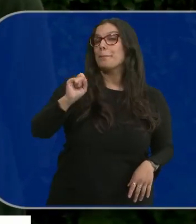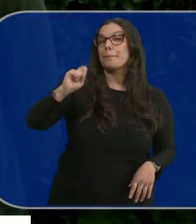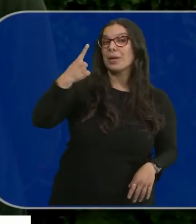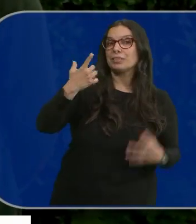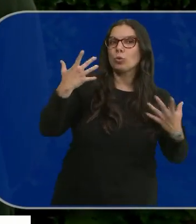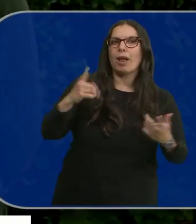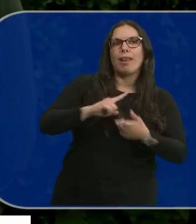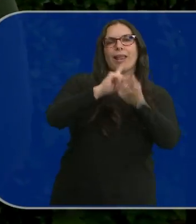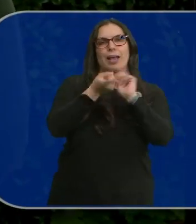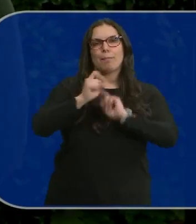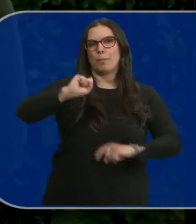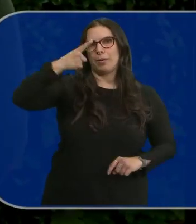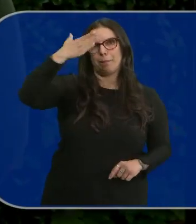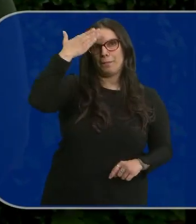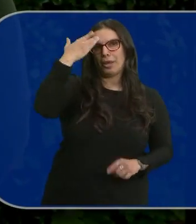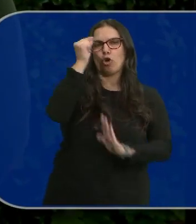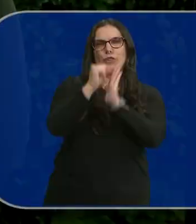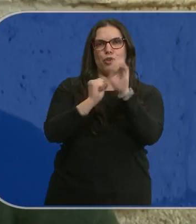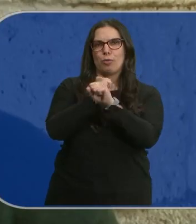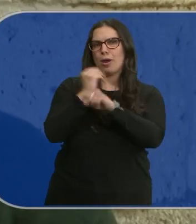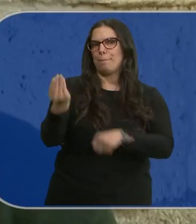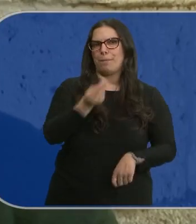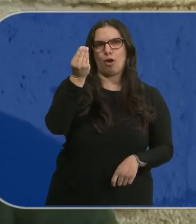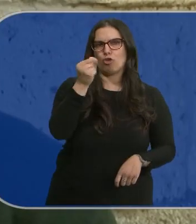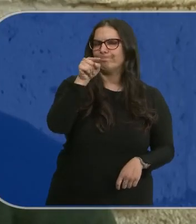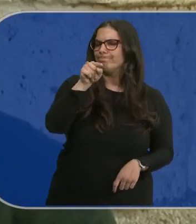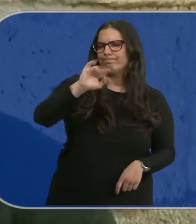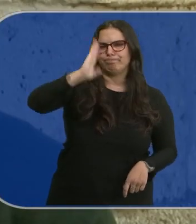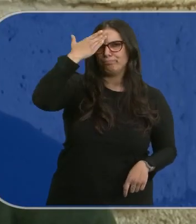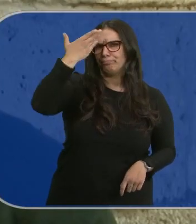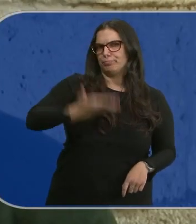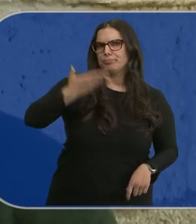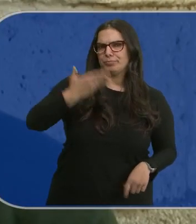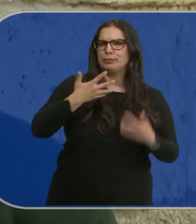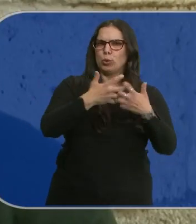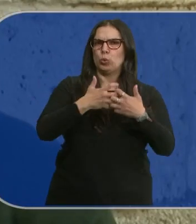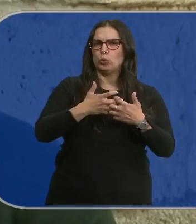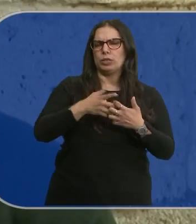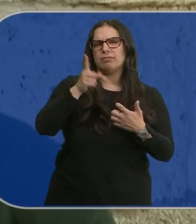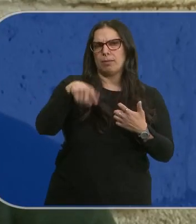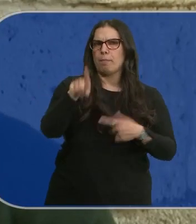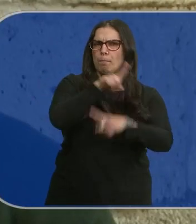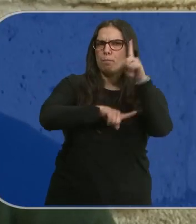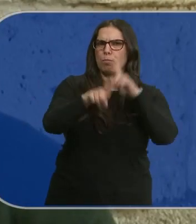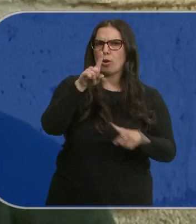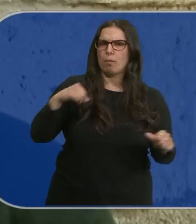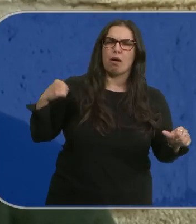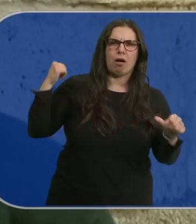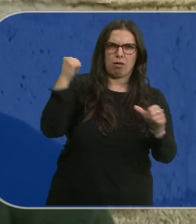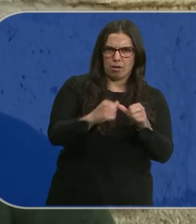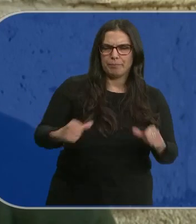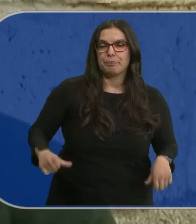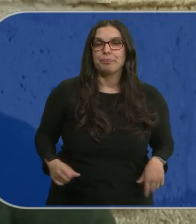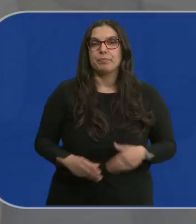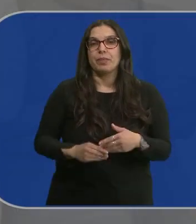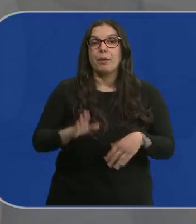todo, el cambio tiene que estar... La mejora de las condiciones laborales, que eso sí que es un caballo de batalla también deficitario durante muchas